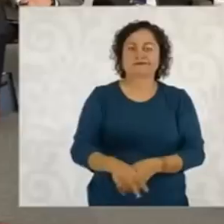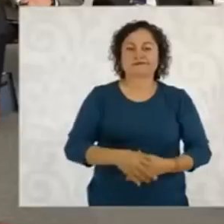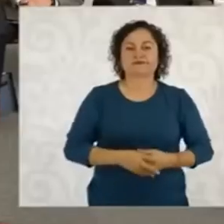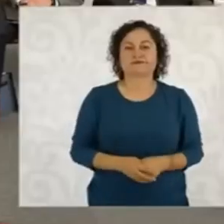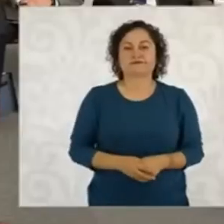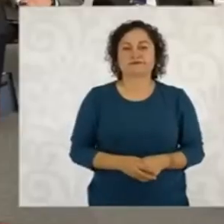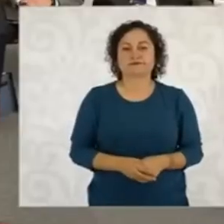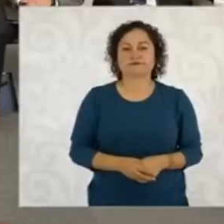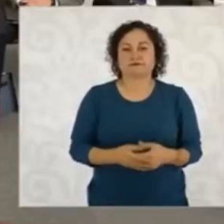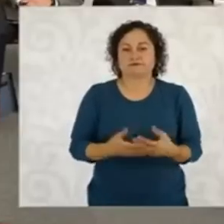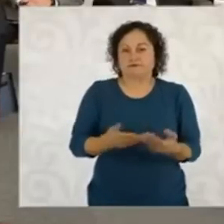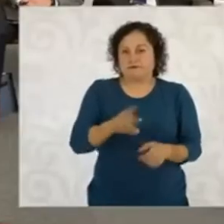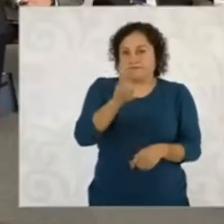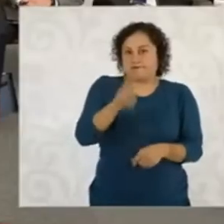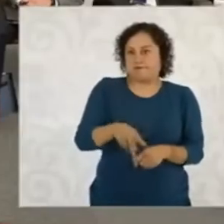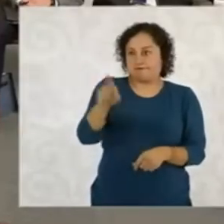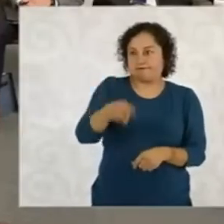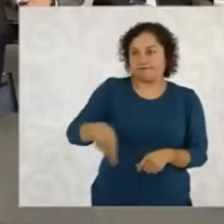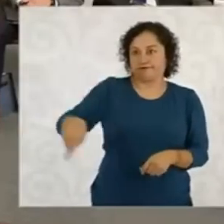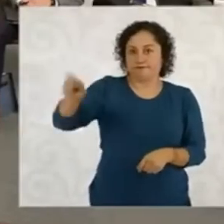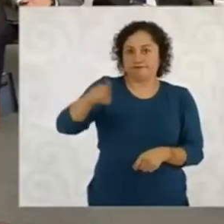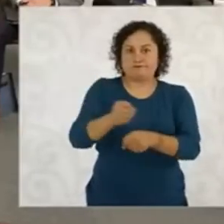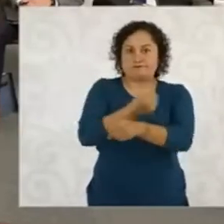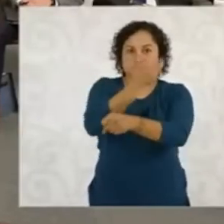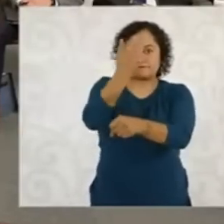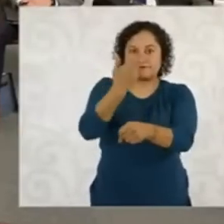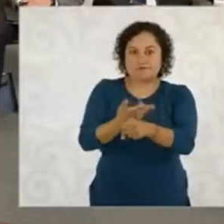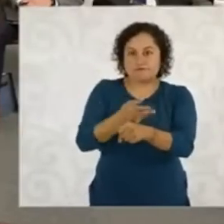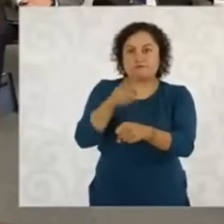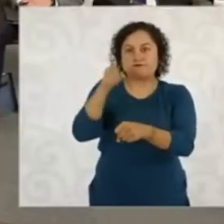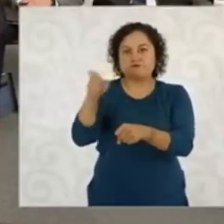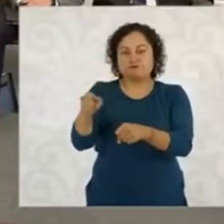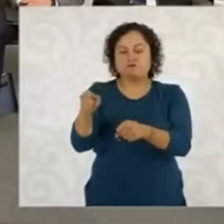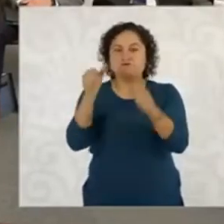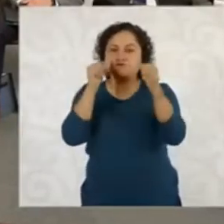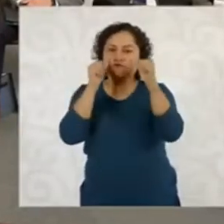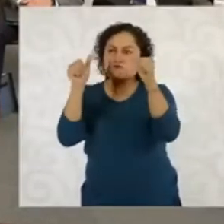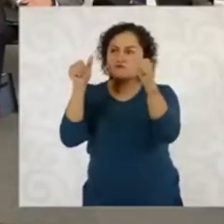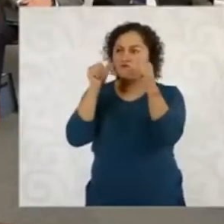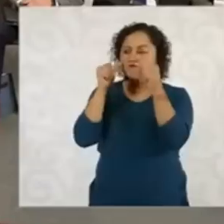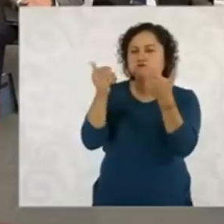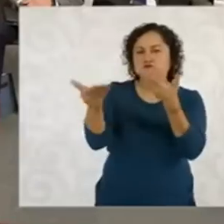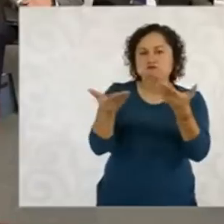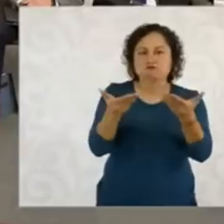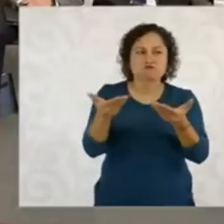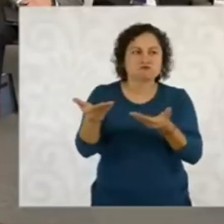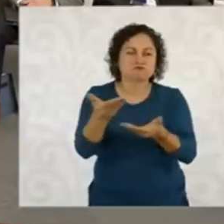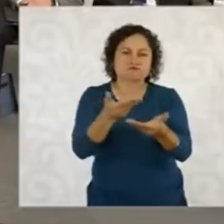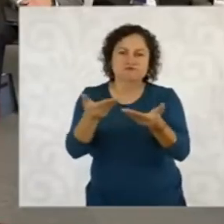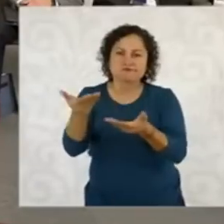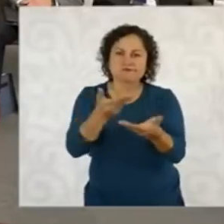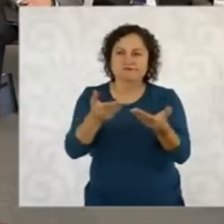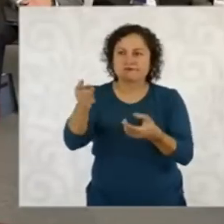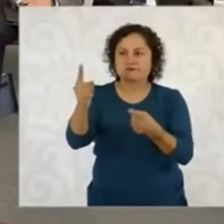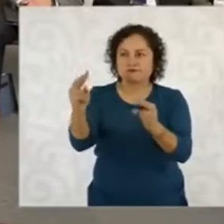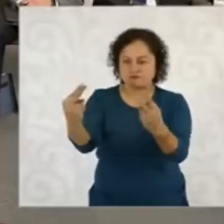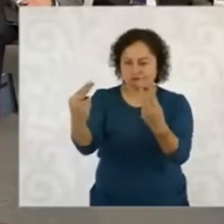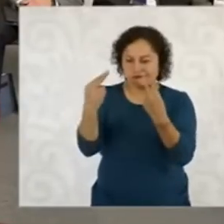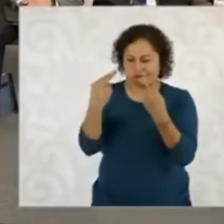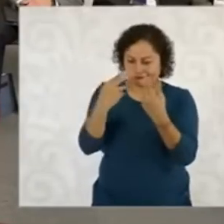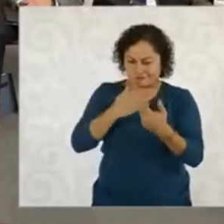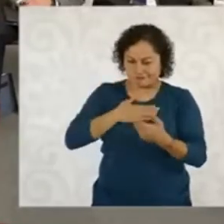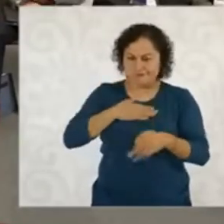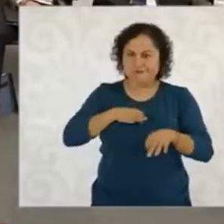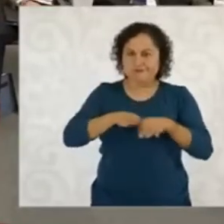Prácticamente se pusieron a repartir y a conducir para entender perfectamente nuestro trabajo, y ya el